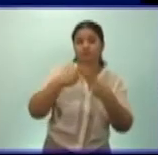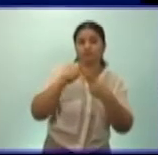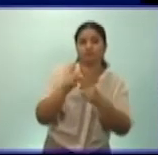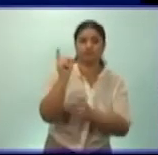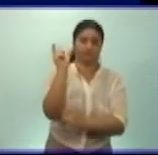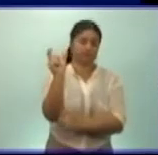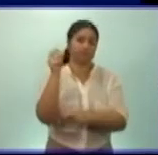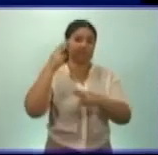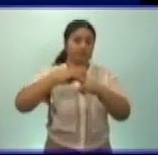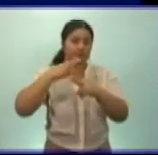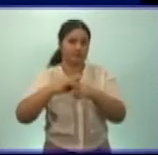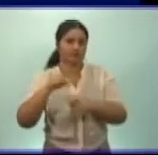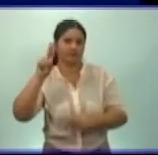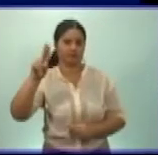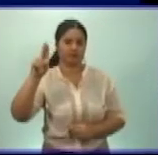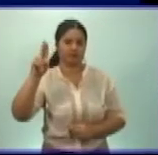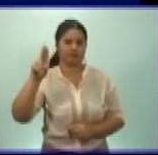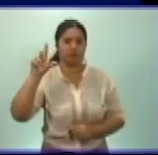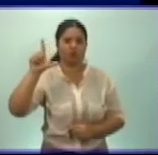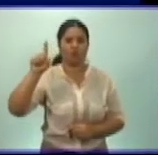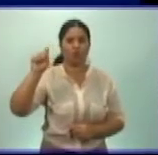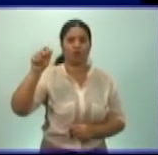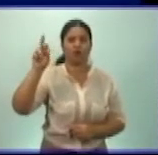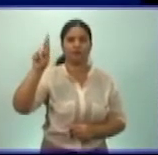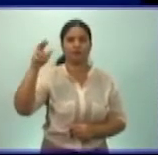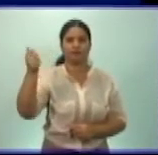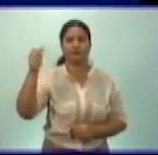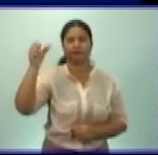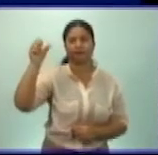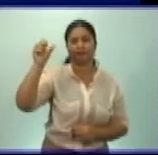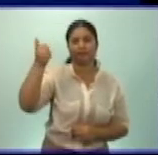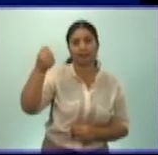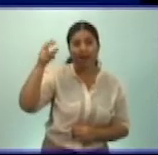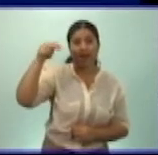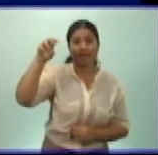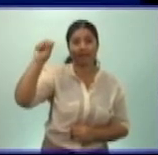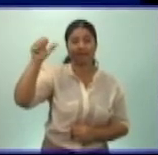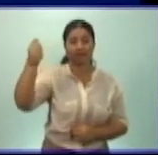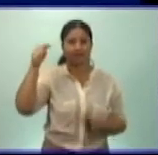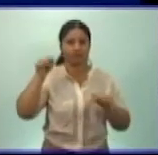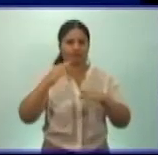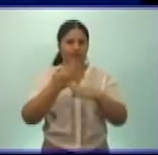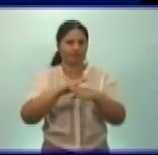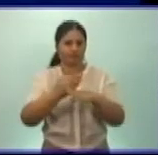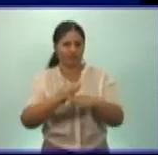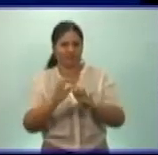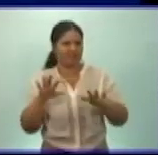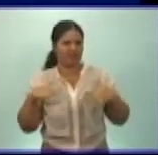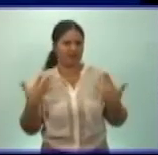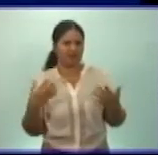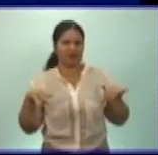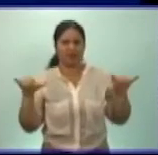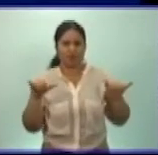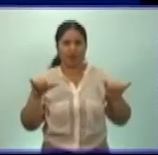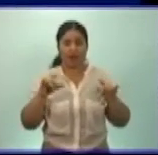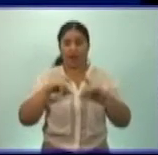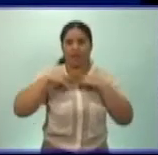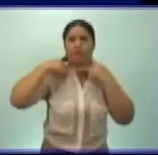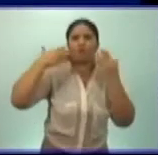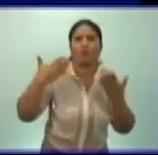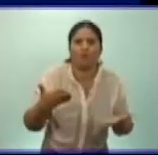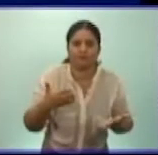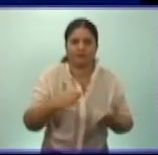decir, la palabra ultranza se utiliza para hacer referencia que es a todo trance, a muerte resueltamente,